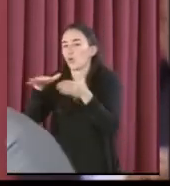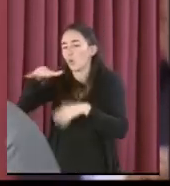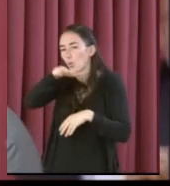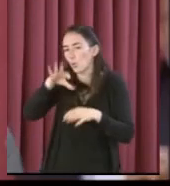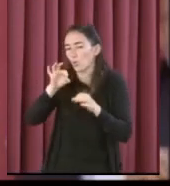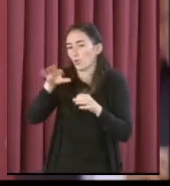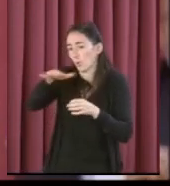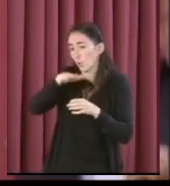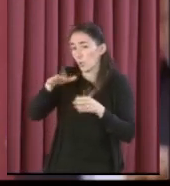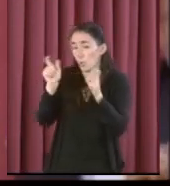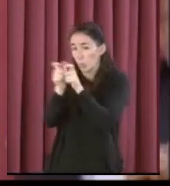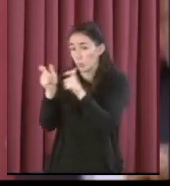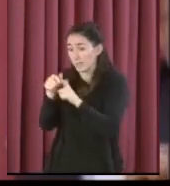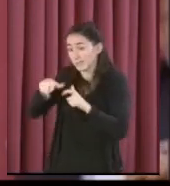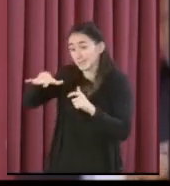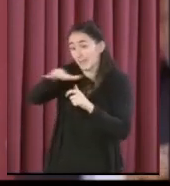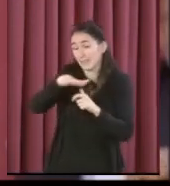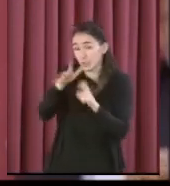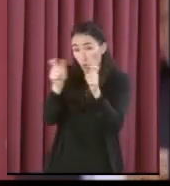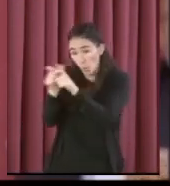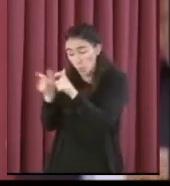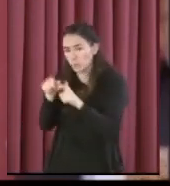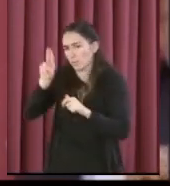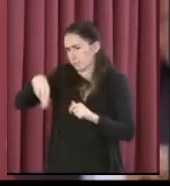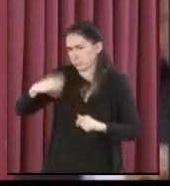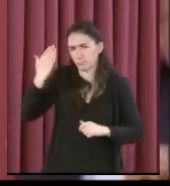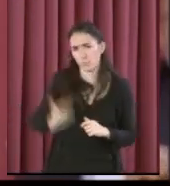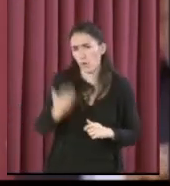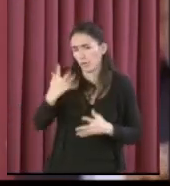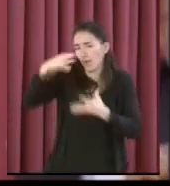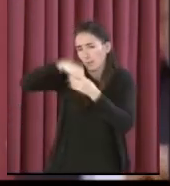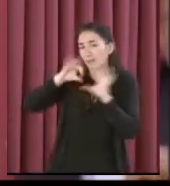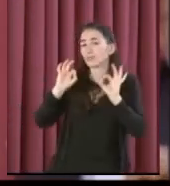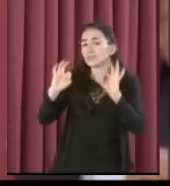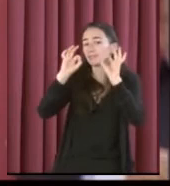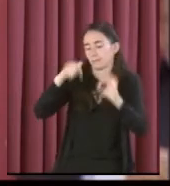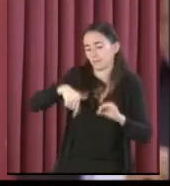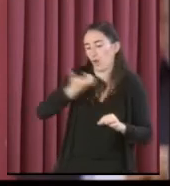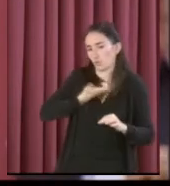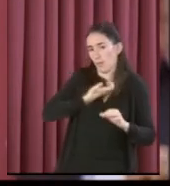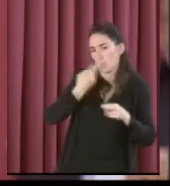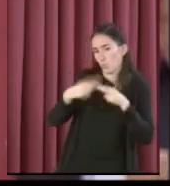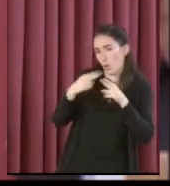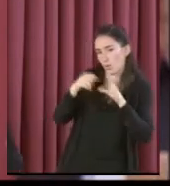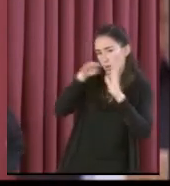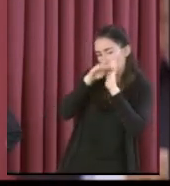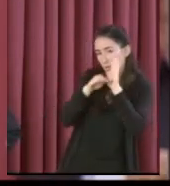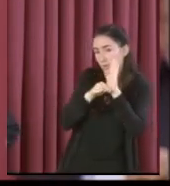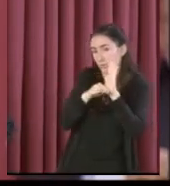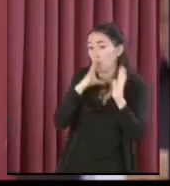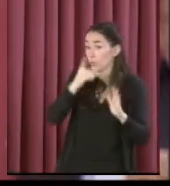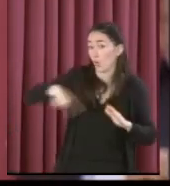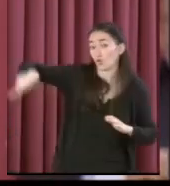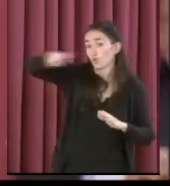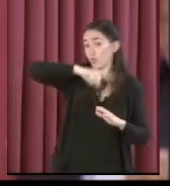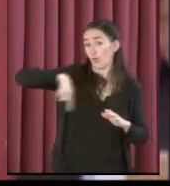que son órganos de participación que tienen que jugar un papel también determinante en la concreción de las políticas municipales. Un trabajo de todos